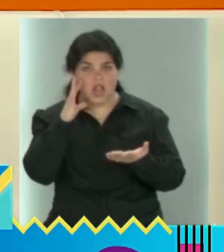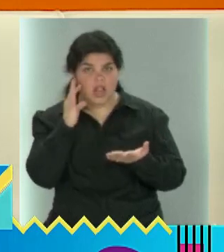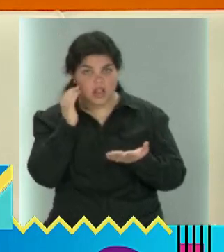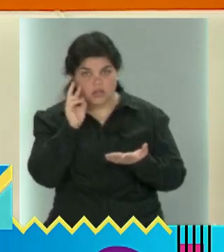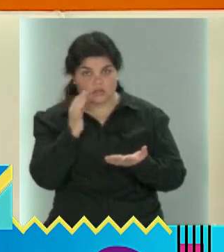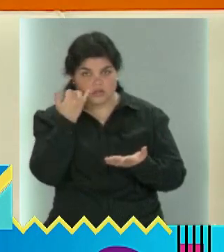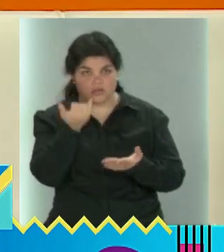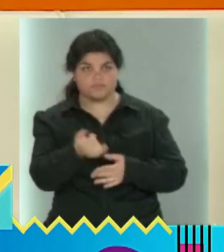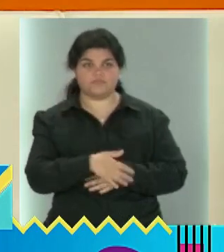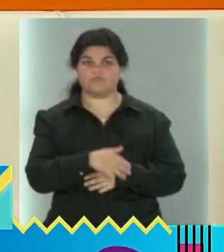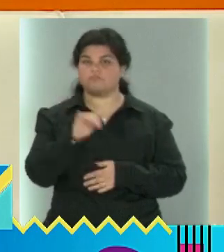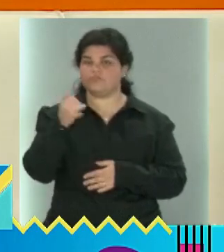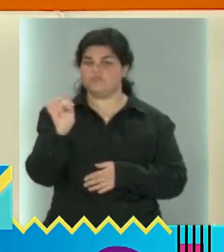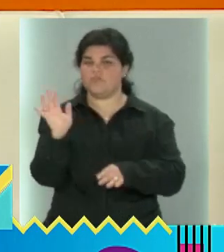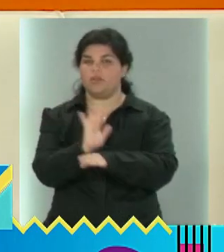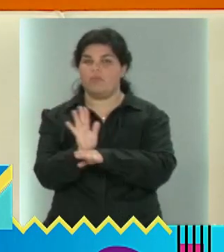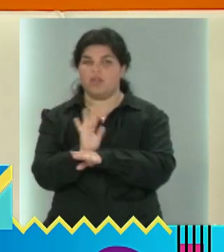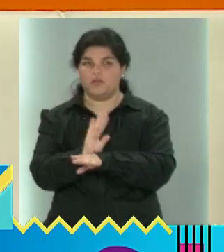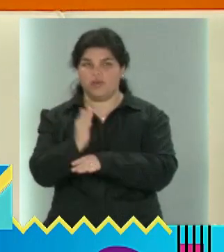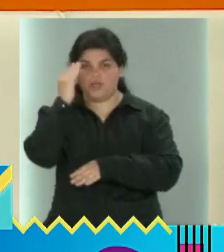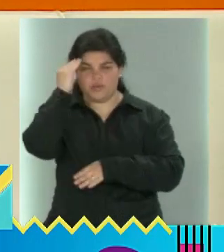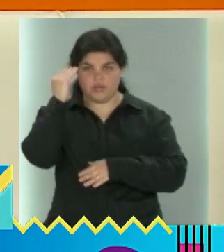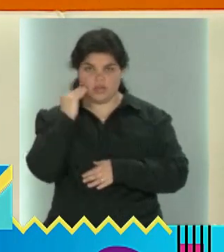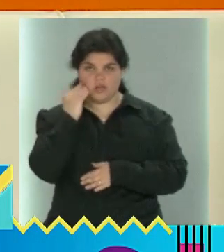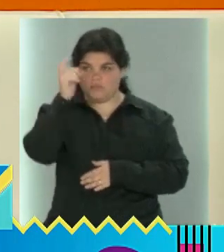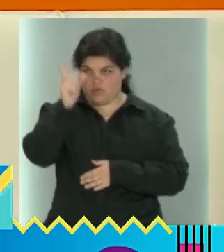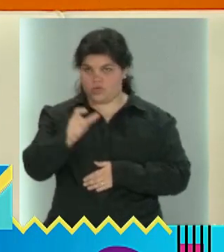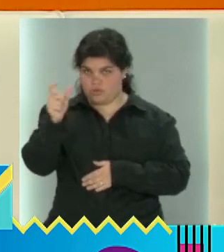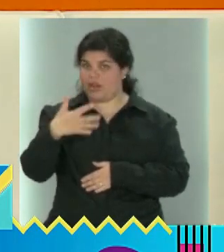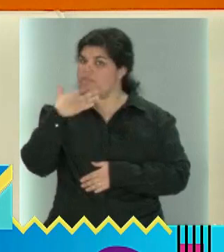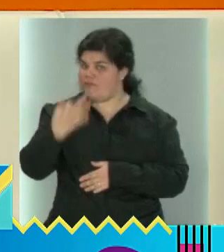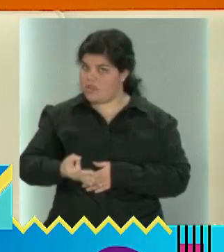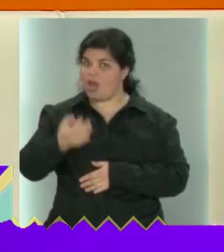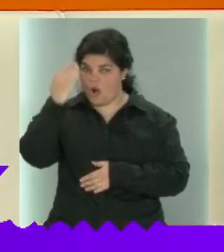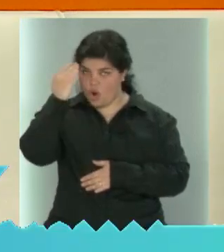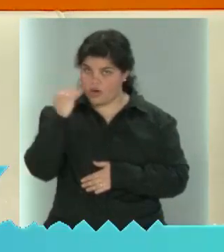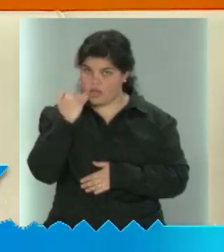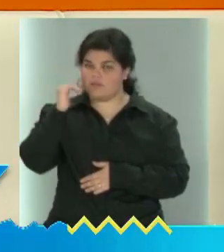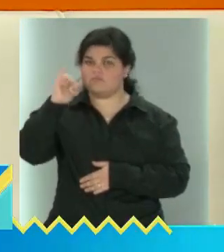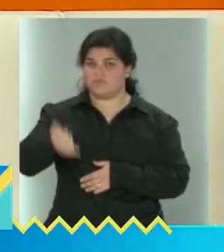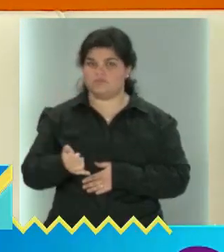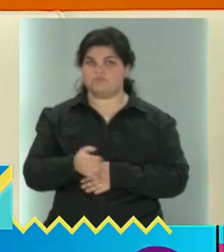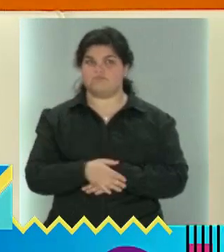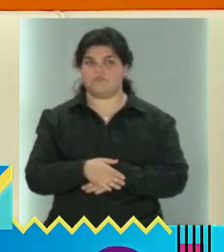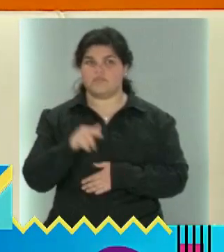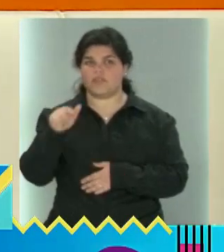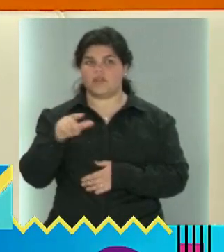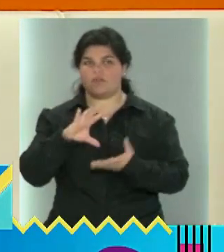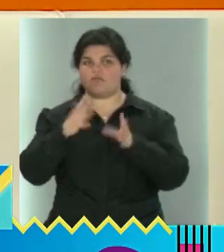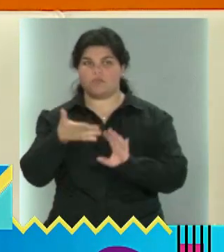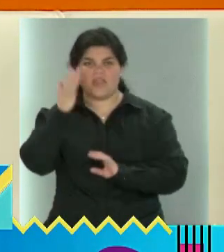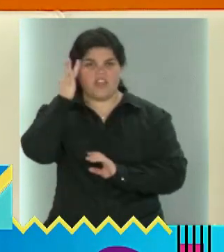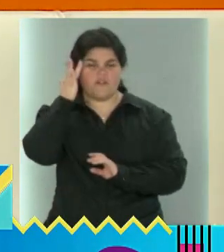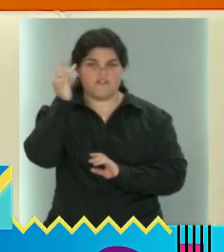Sí, vas a ver películas coreanas con actores coreanos, sí, se refieren más a la filosofía.